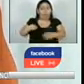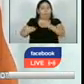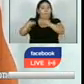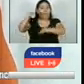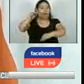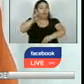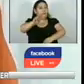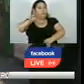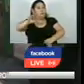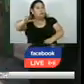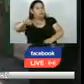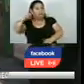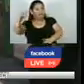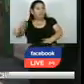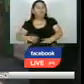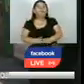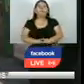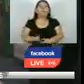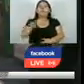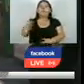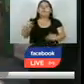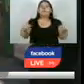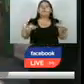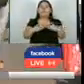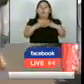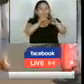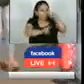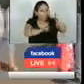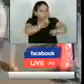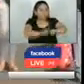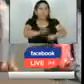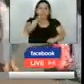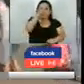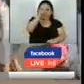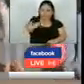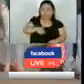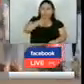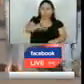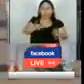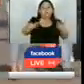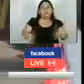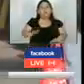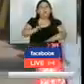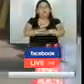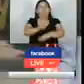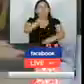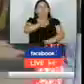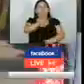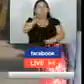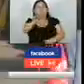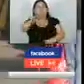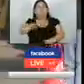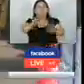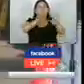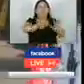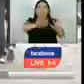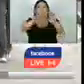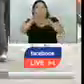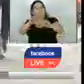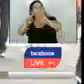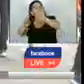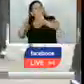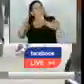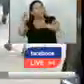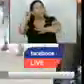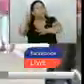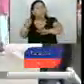más que en el año 2021. El estudio también detalla que a febrero de este año se crearon 42.476 nuevos